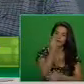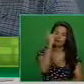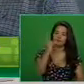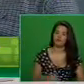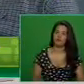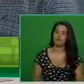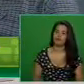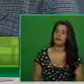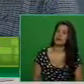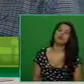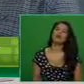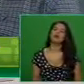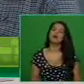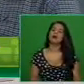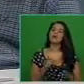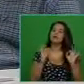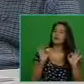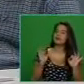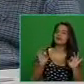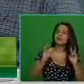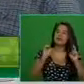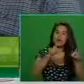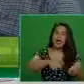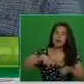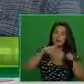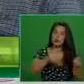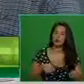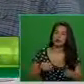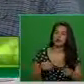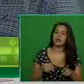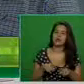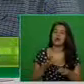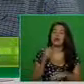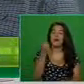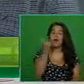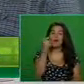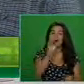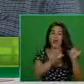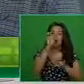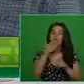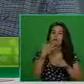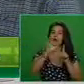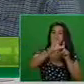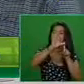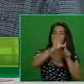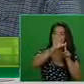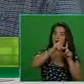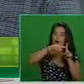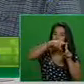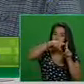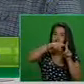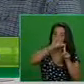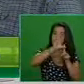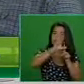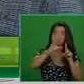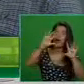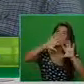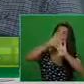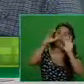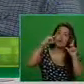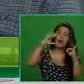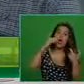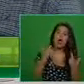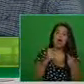Fundamentalmente, en el caso de la agricultura, las condiciones climáticas y las condiciones culturales